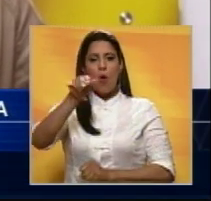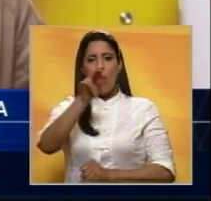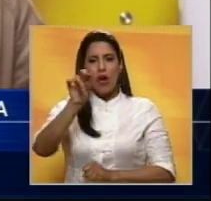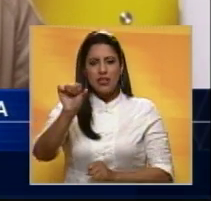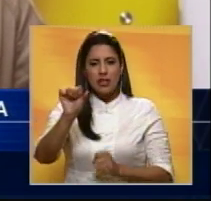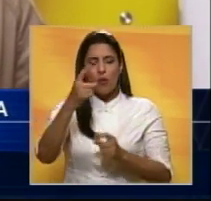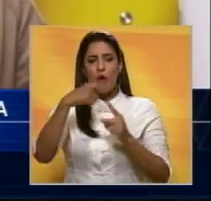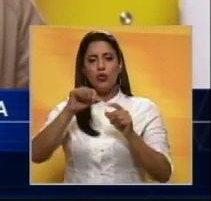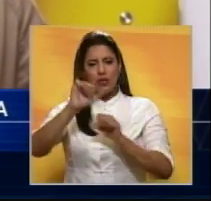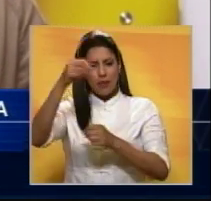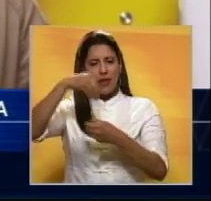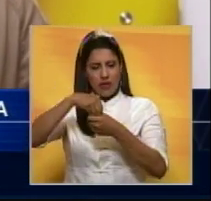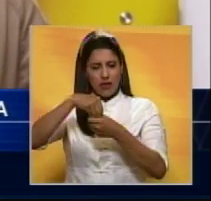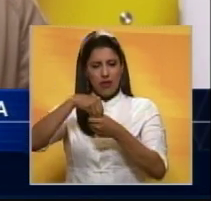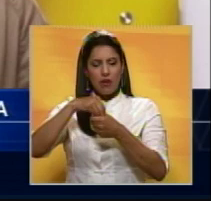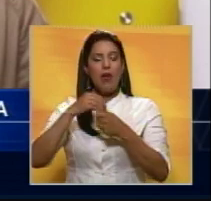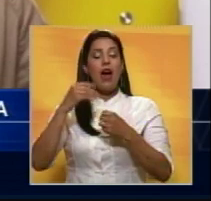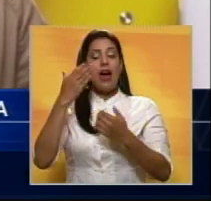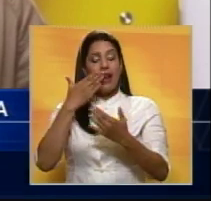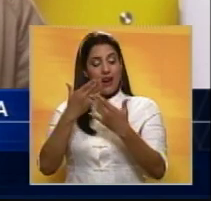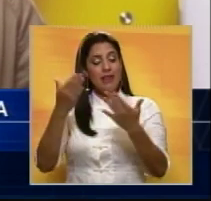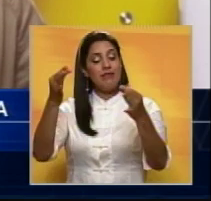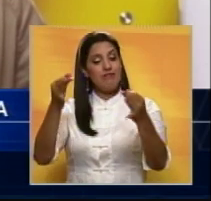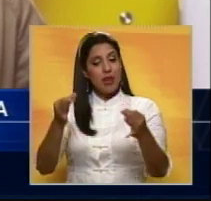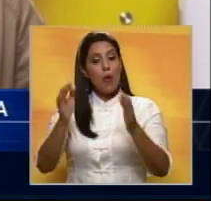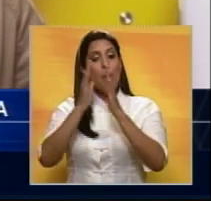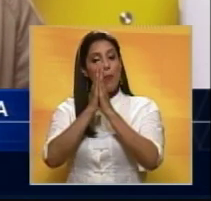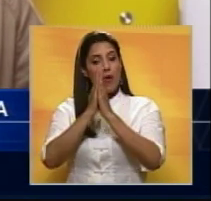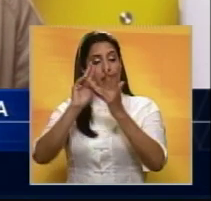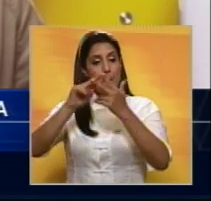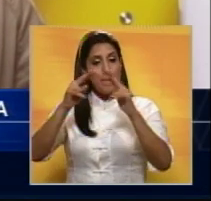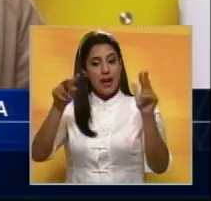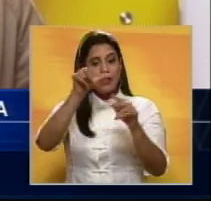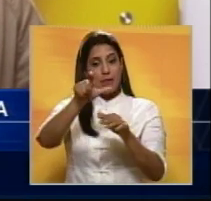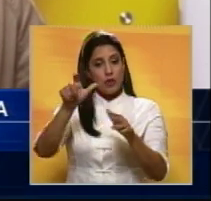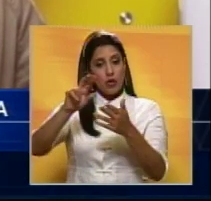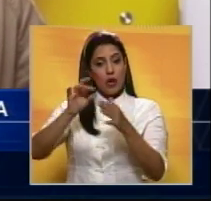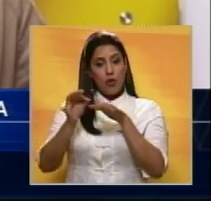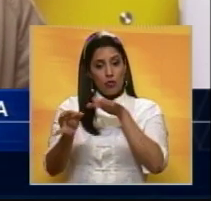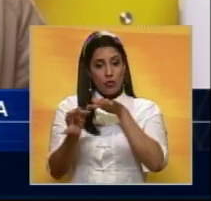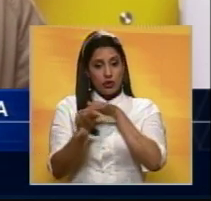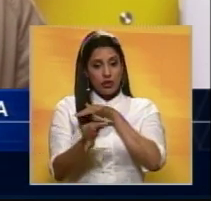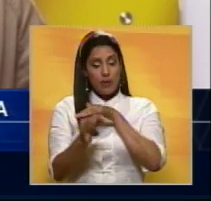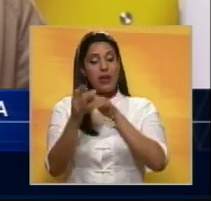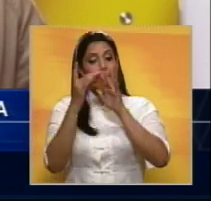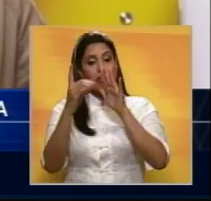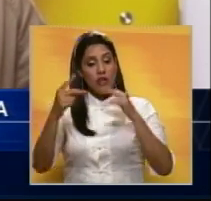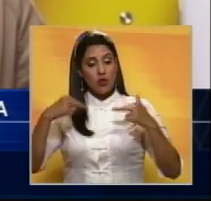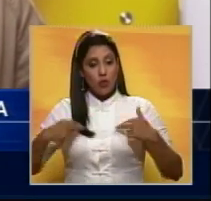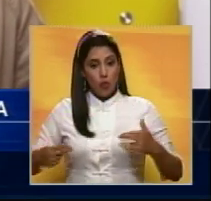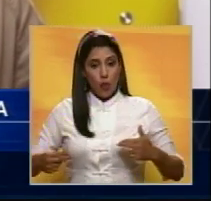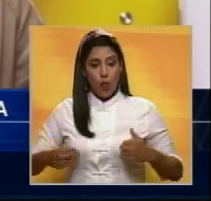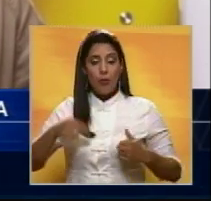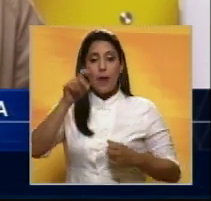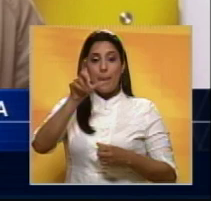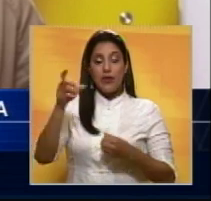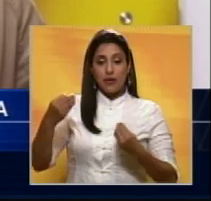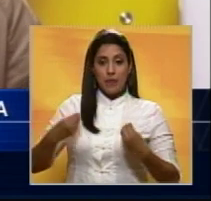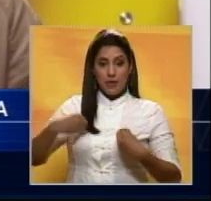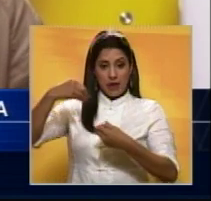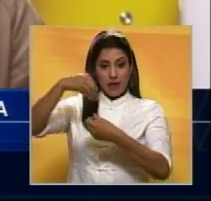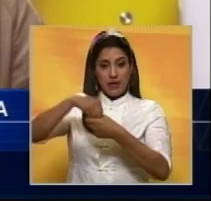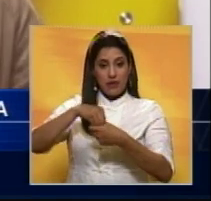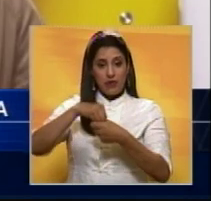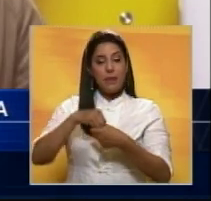Guásimo y San Cristóbal, a garantizar la paz de su municipio y los derechos humanos de sus